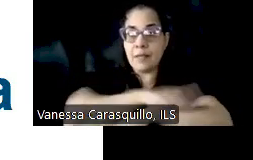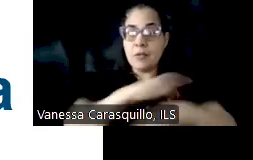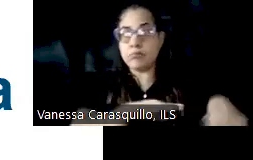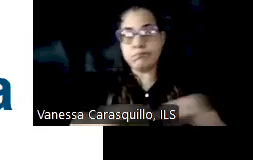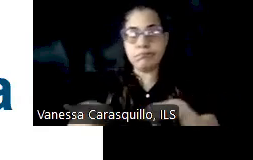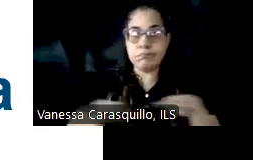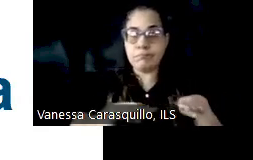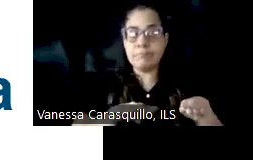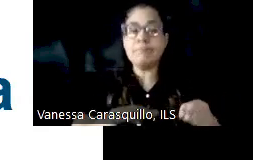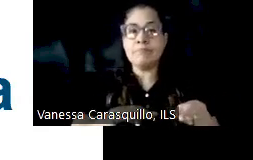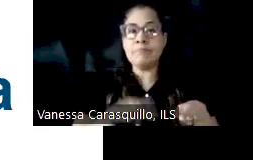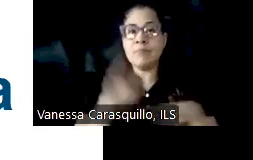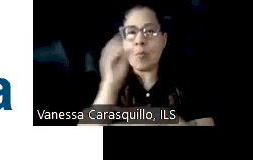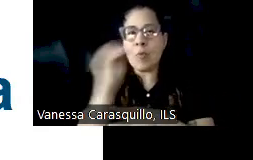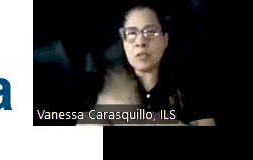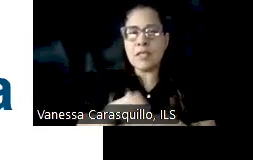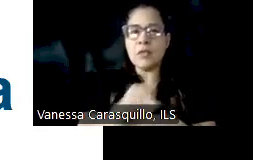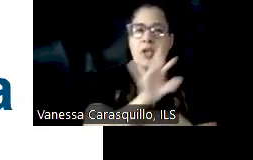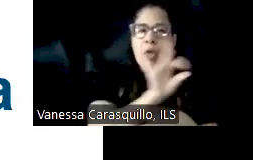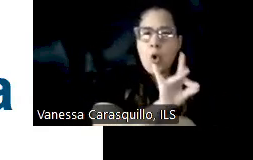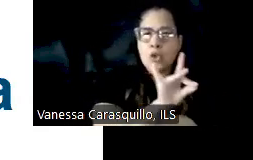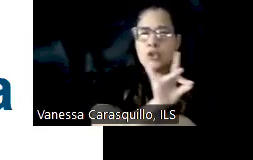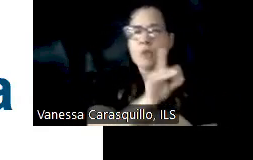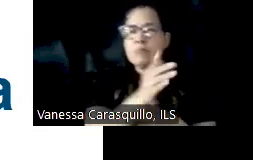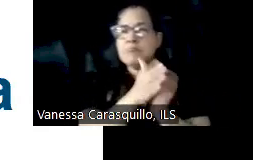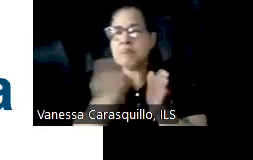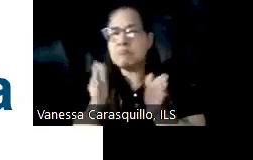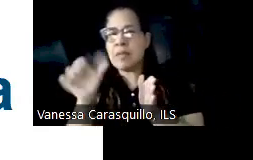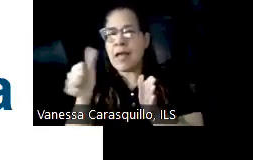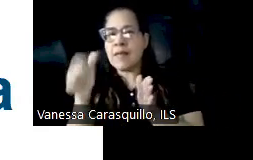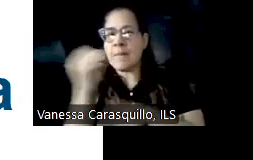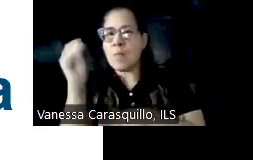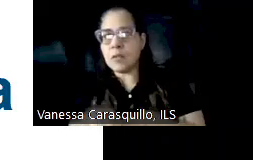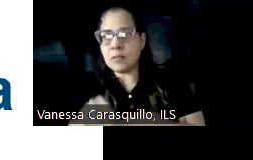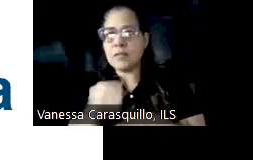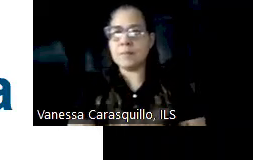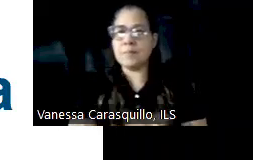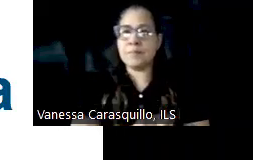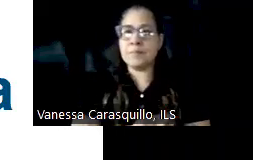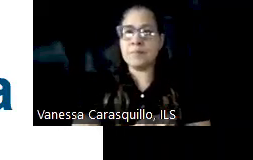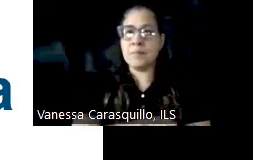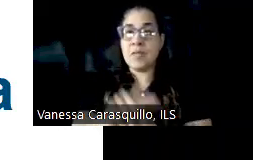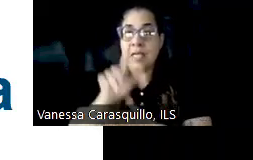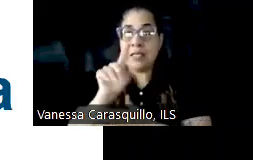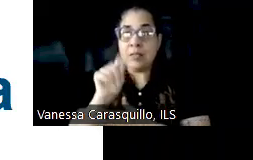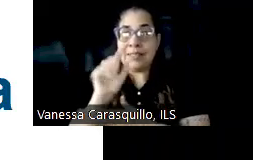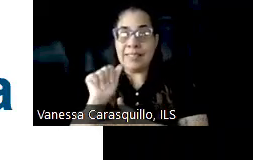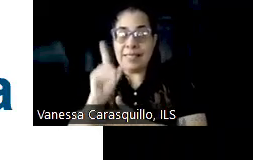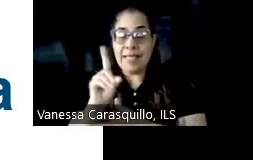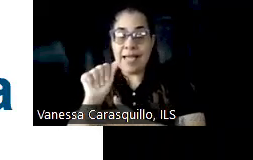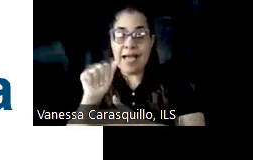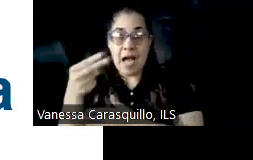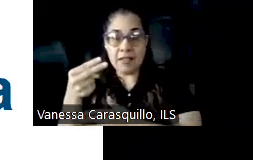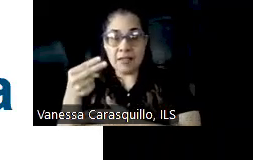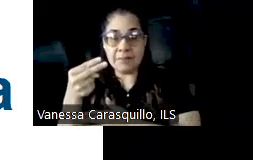está en un porciento de un 8 a un 10%. El déficit de atención con hiperactividad tiene una prevalencia que, según